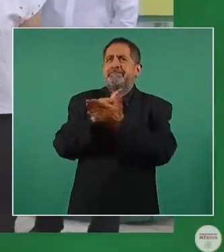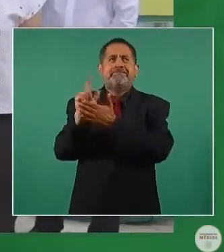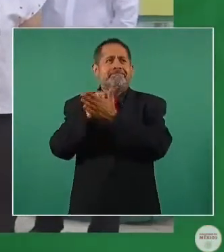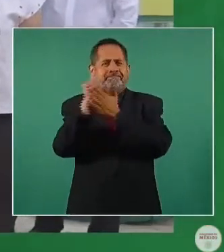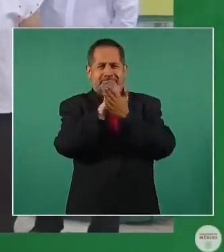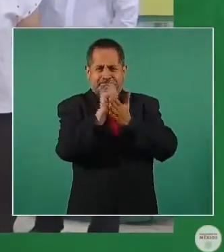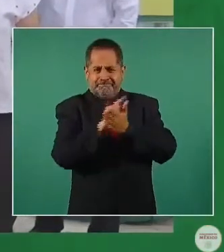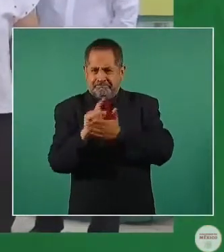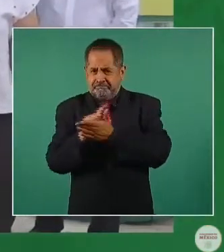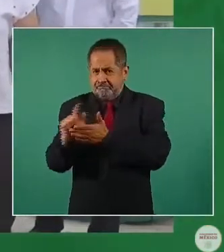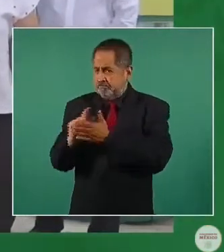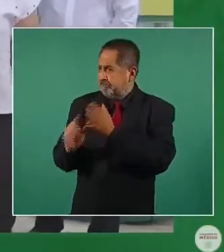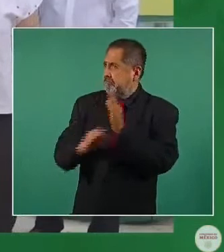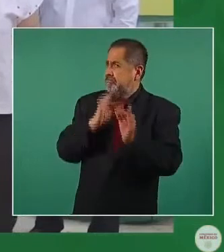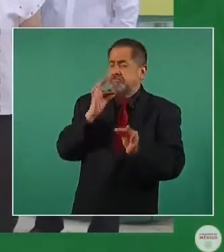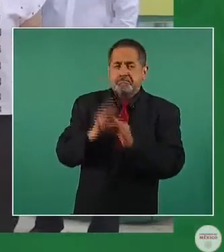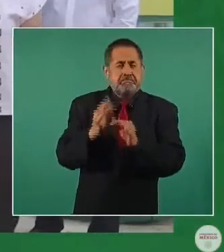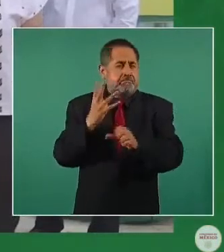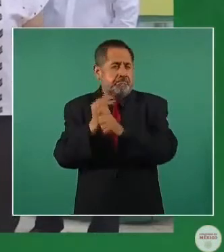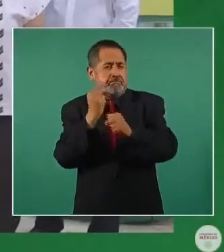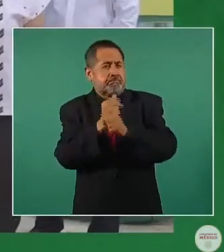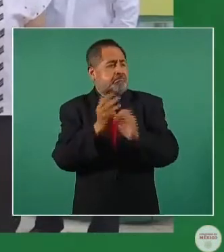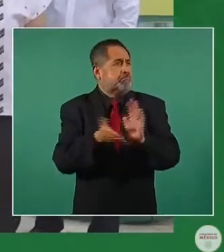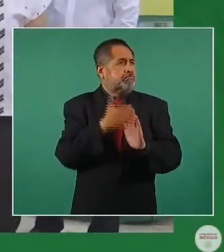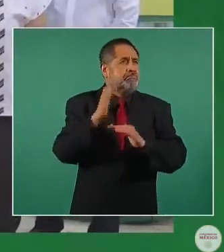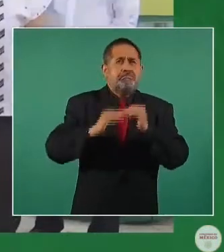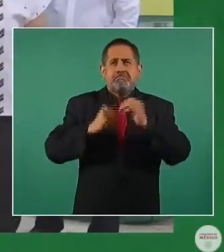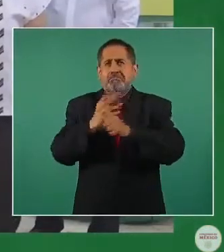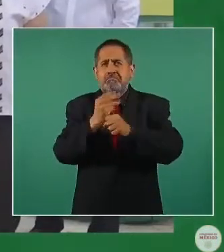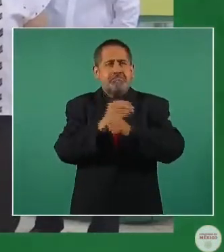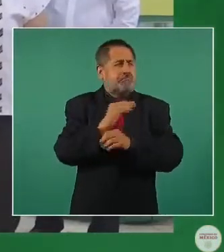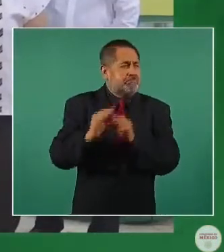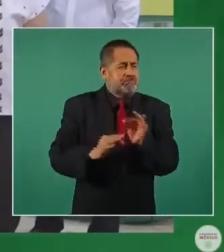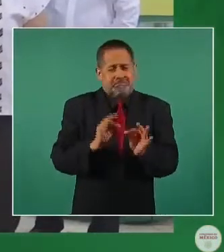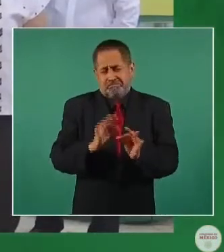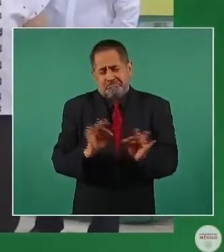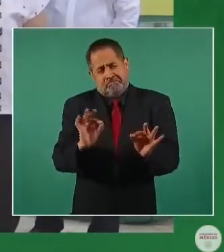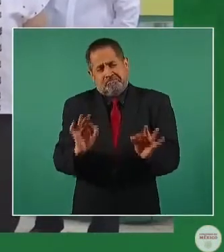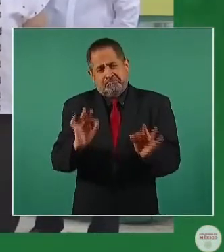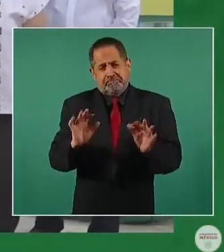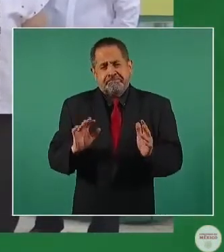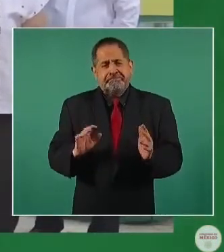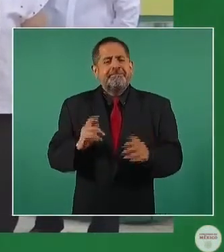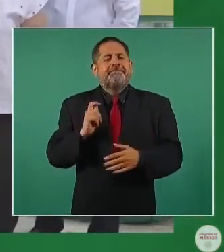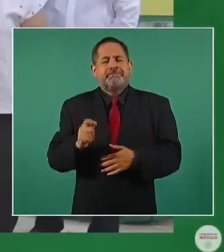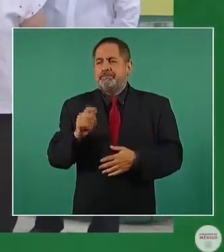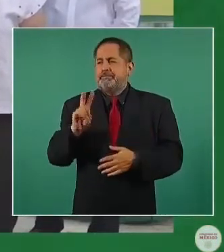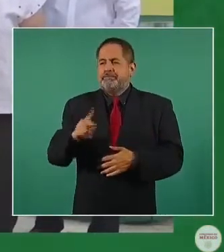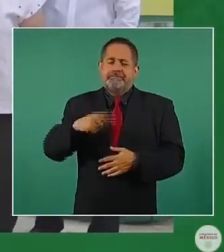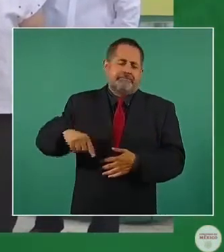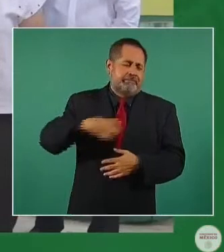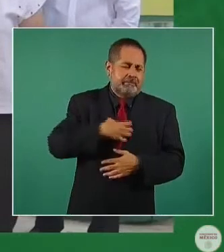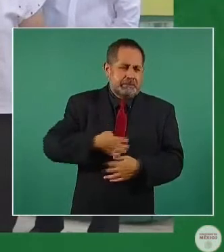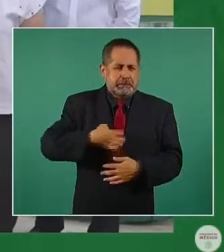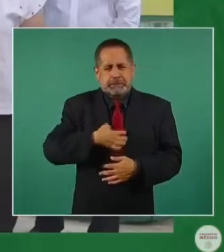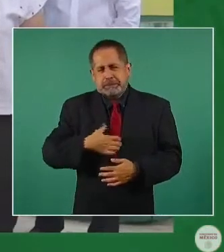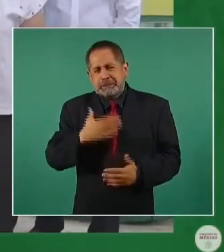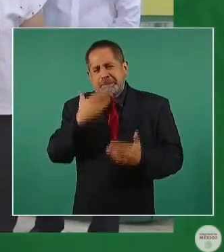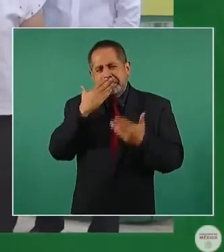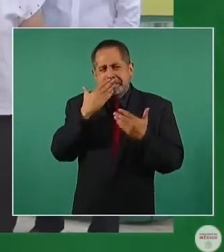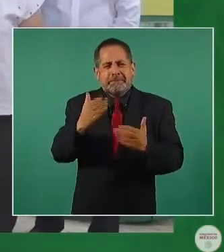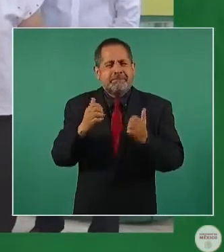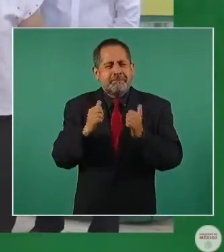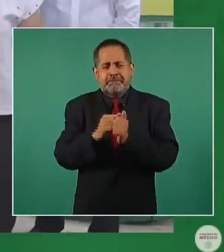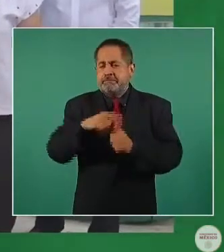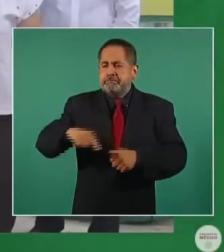escuelas, arreglamos las escuelas y estamos contentos conjuntamente con